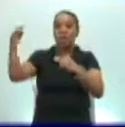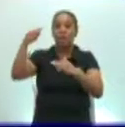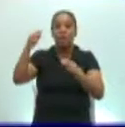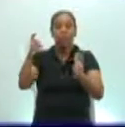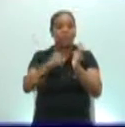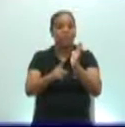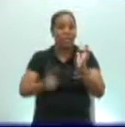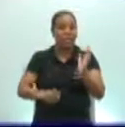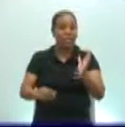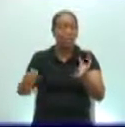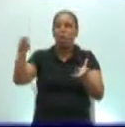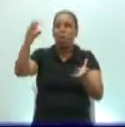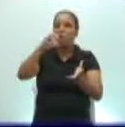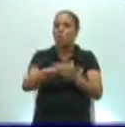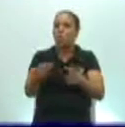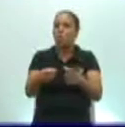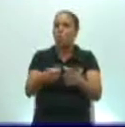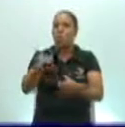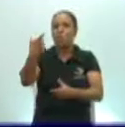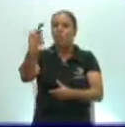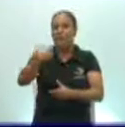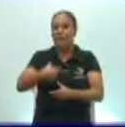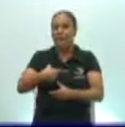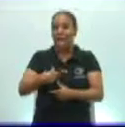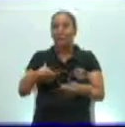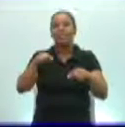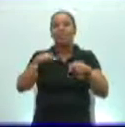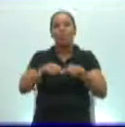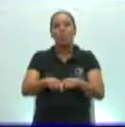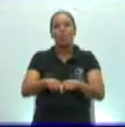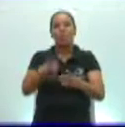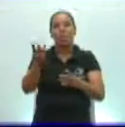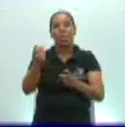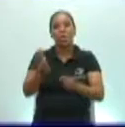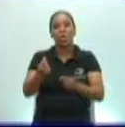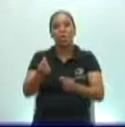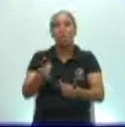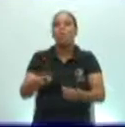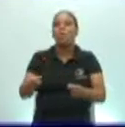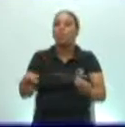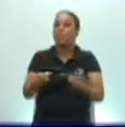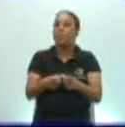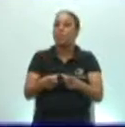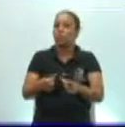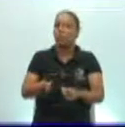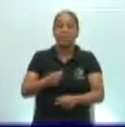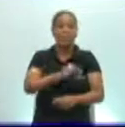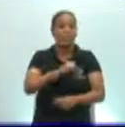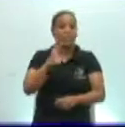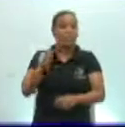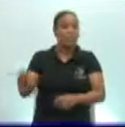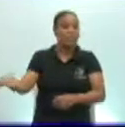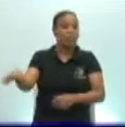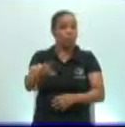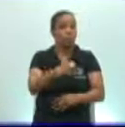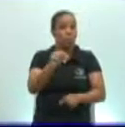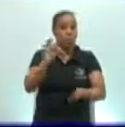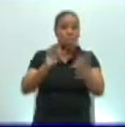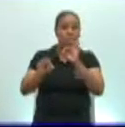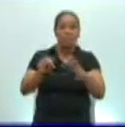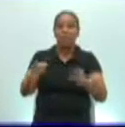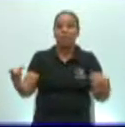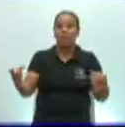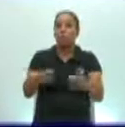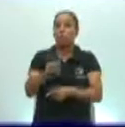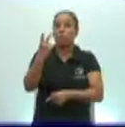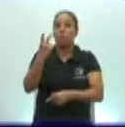A coincide con el número del grupo. Quiere decir que todos los elementos que están en el grupo 2A en